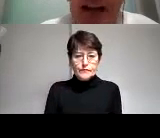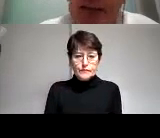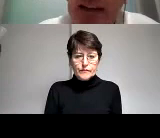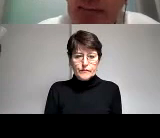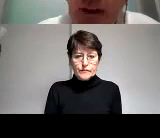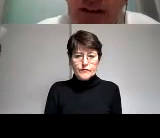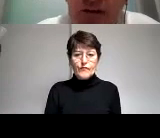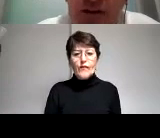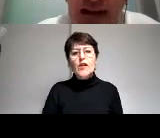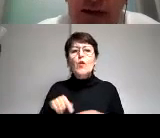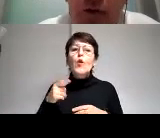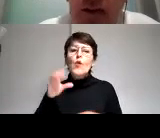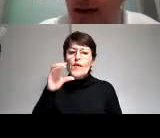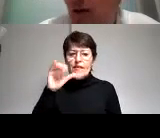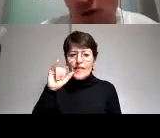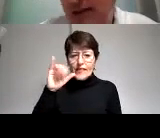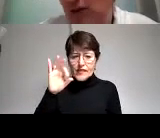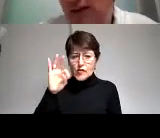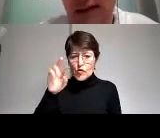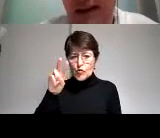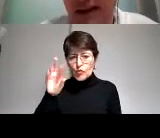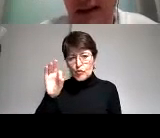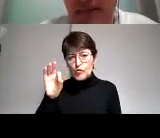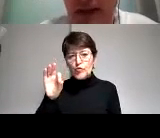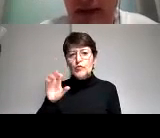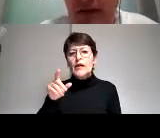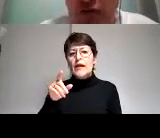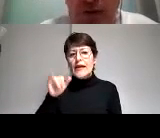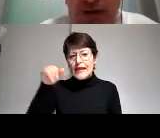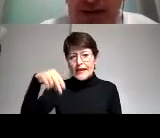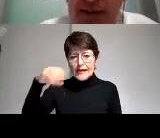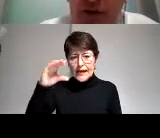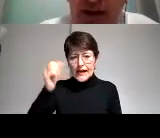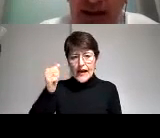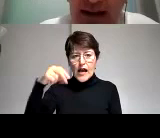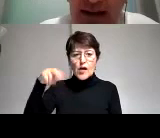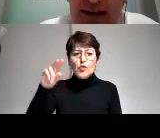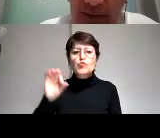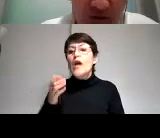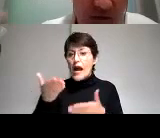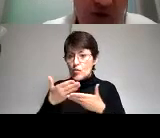Y finalmente tenemos el Cistus incanus, que sería un antioxidante súper potente. Tenemos